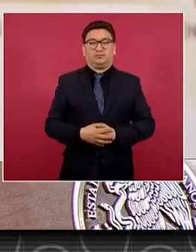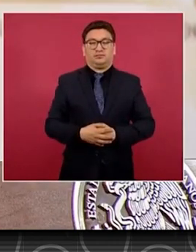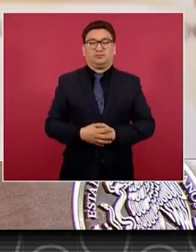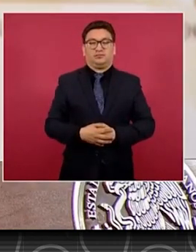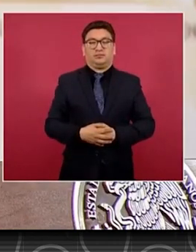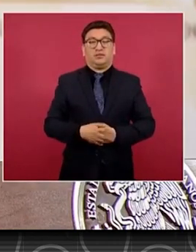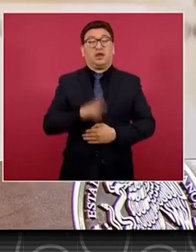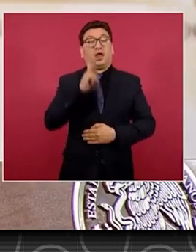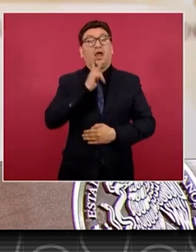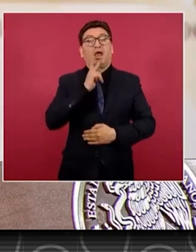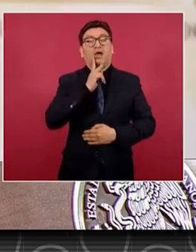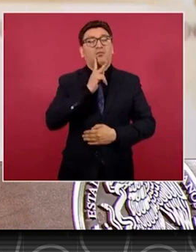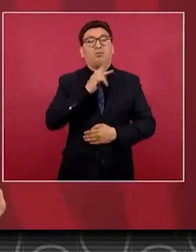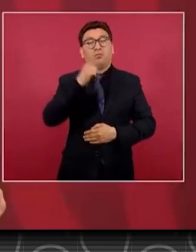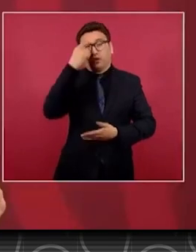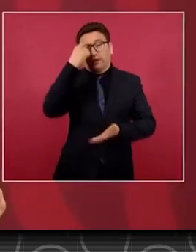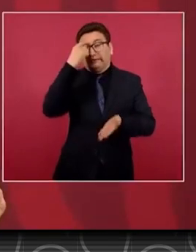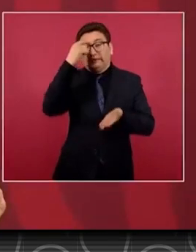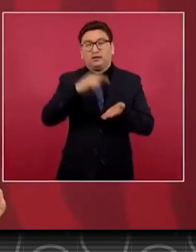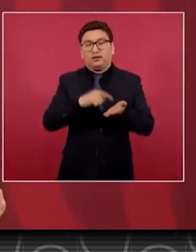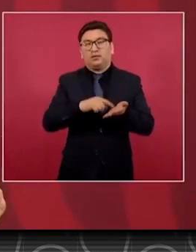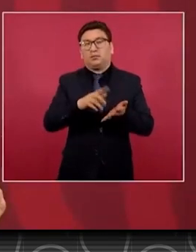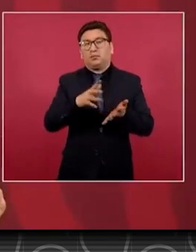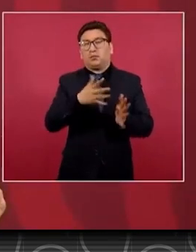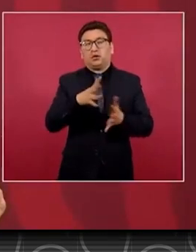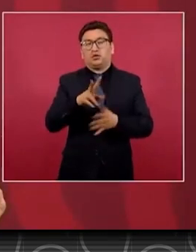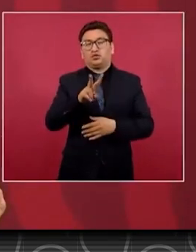se estima valen más de 200